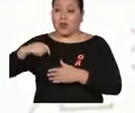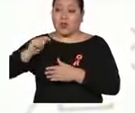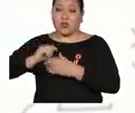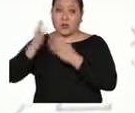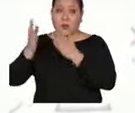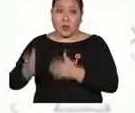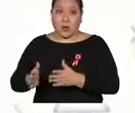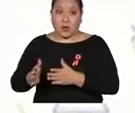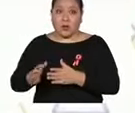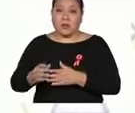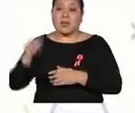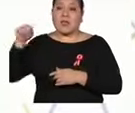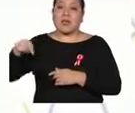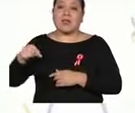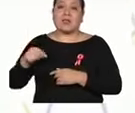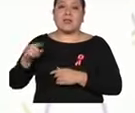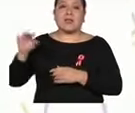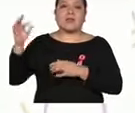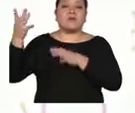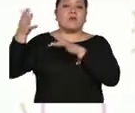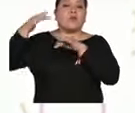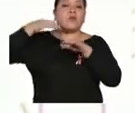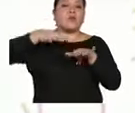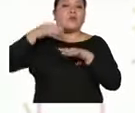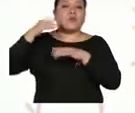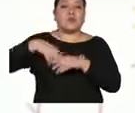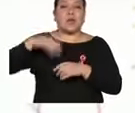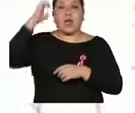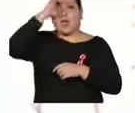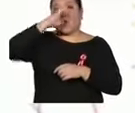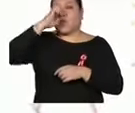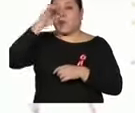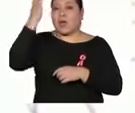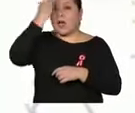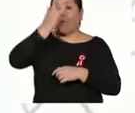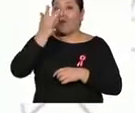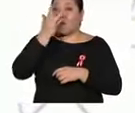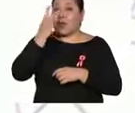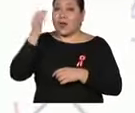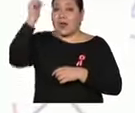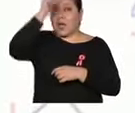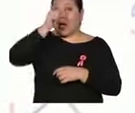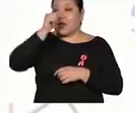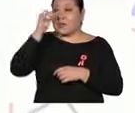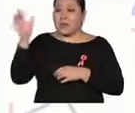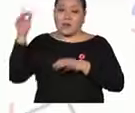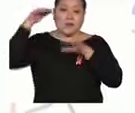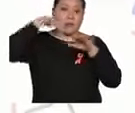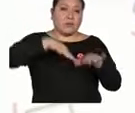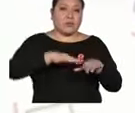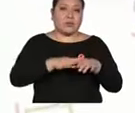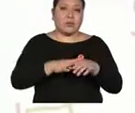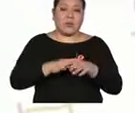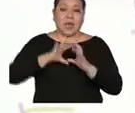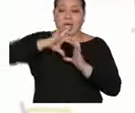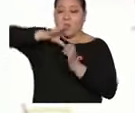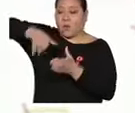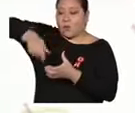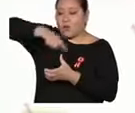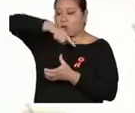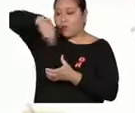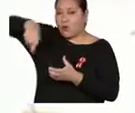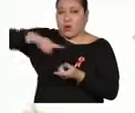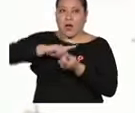influenciada además por personas europeas, africanas, asiáticas. El mundo se mueve